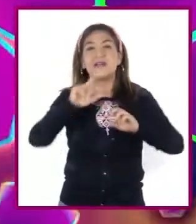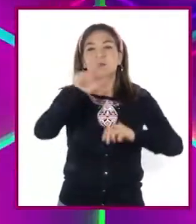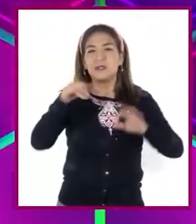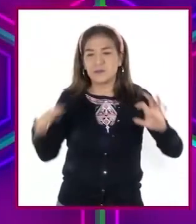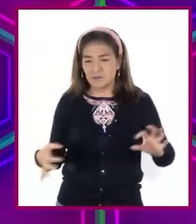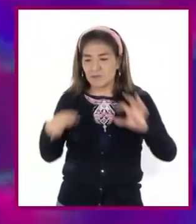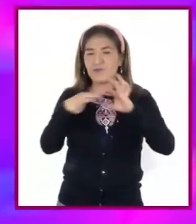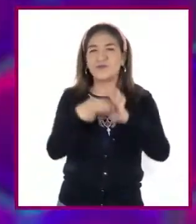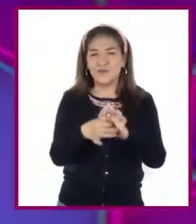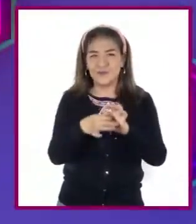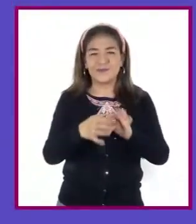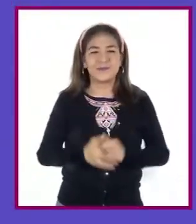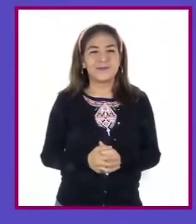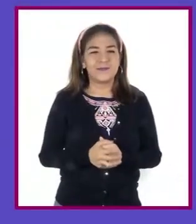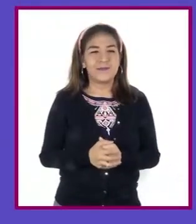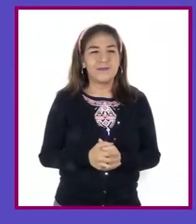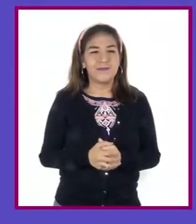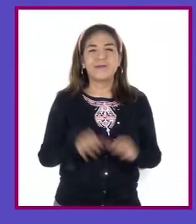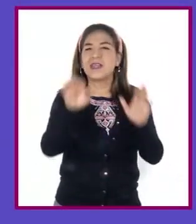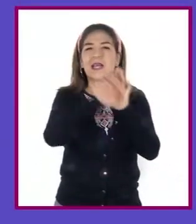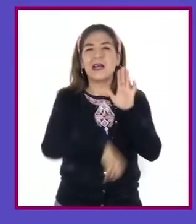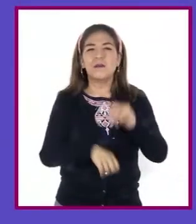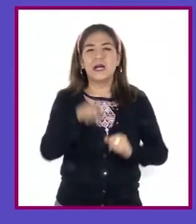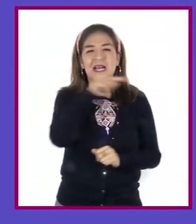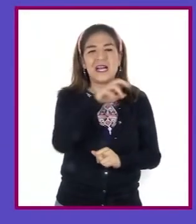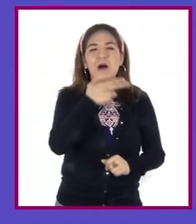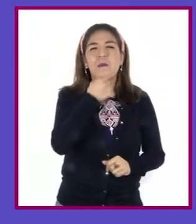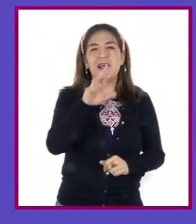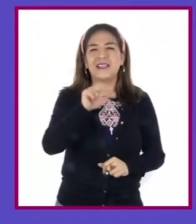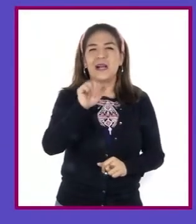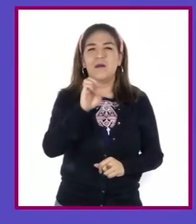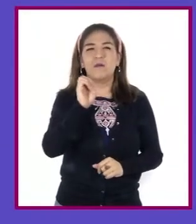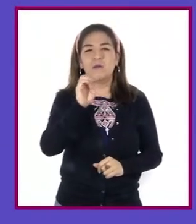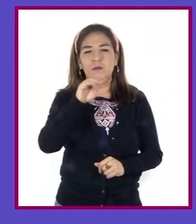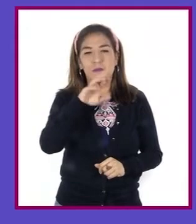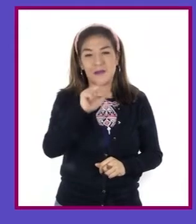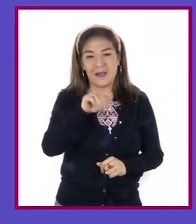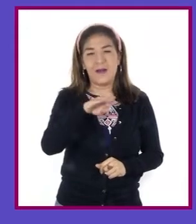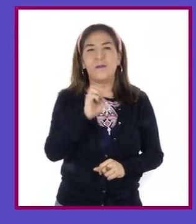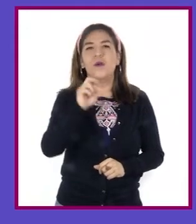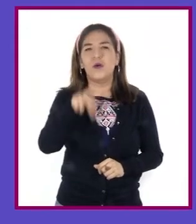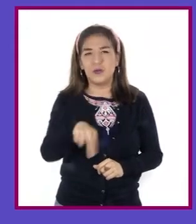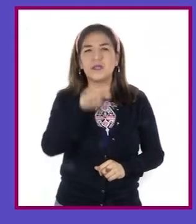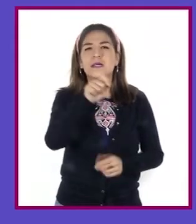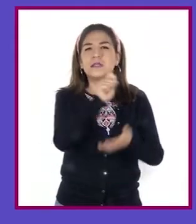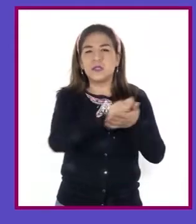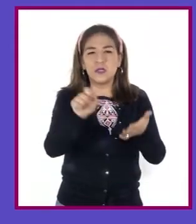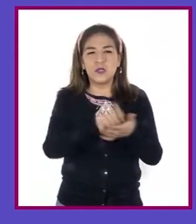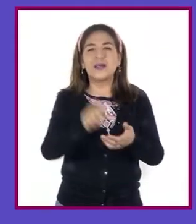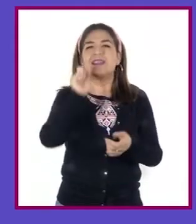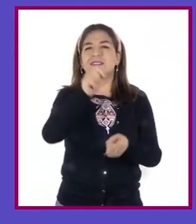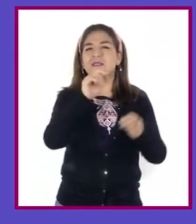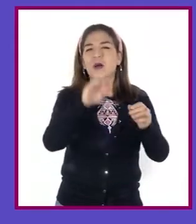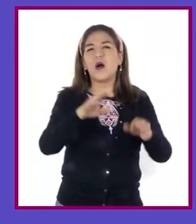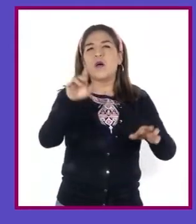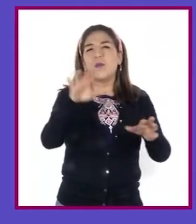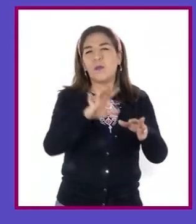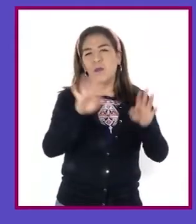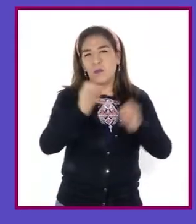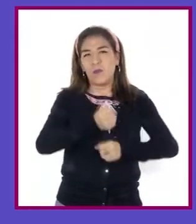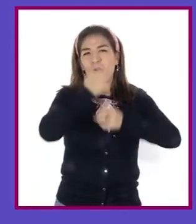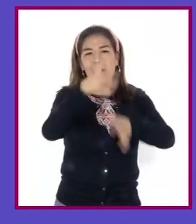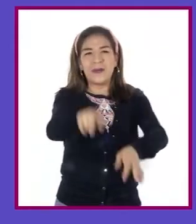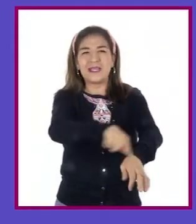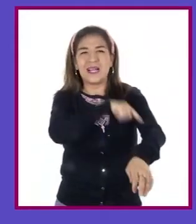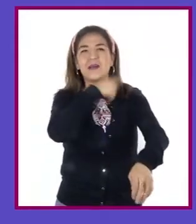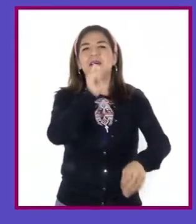inusual. Como cuando Ramón López Velarde, en un poema largo, Suave Patria, habla del relámpago